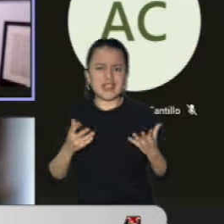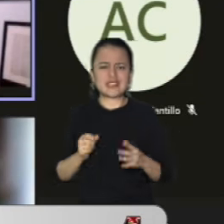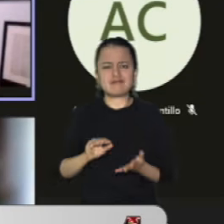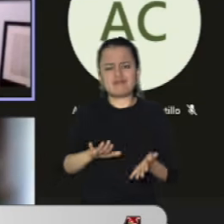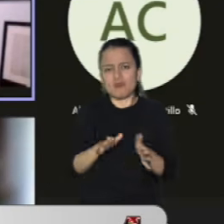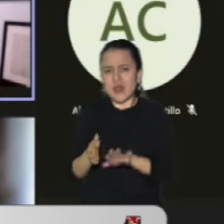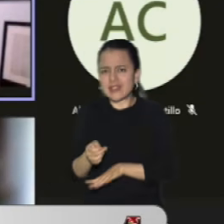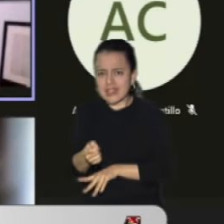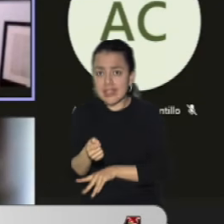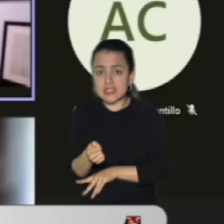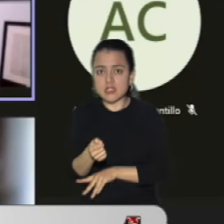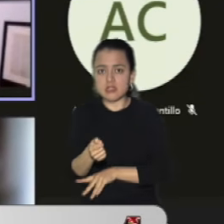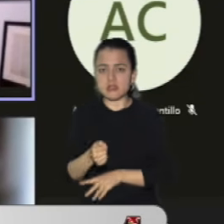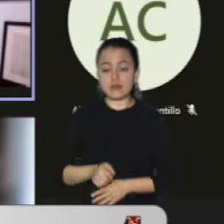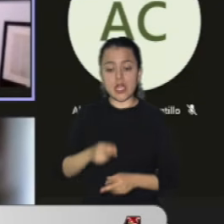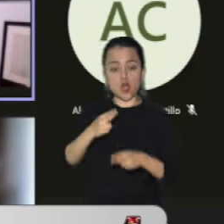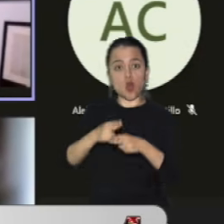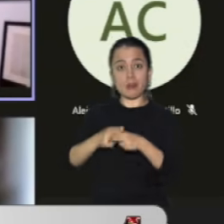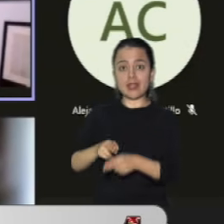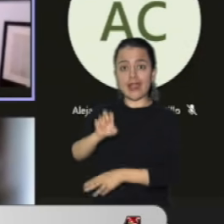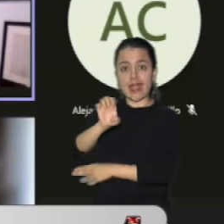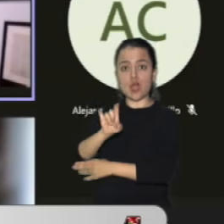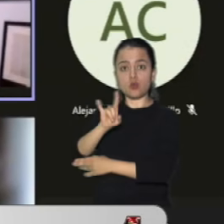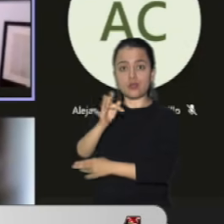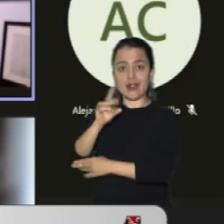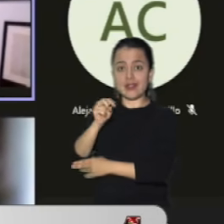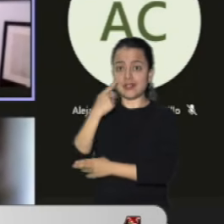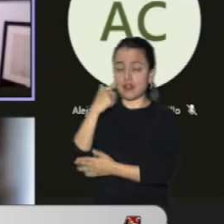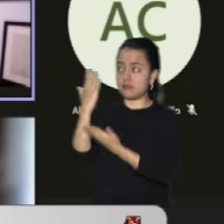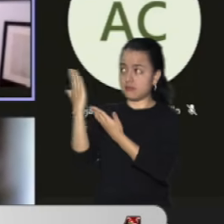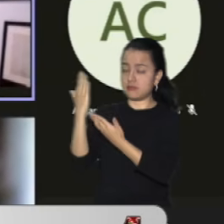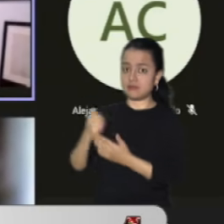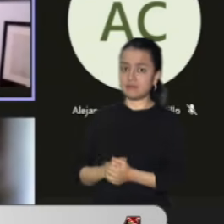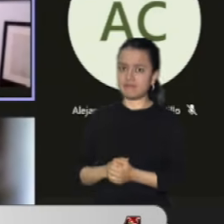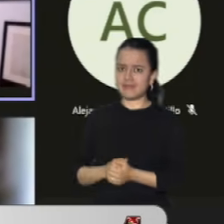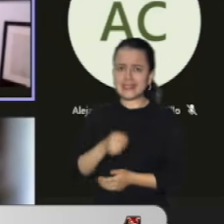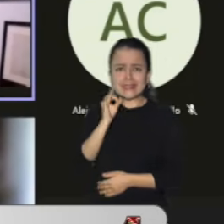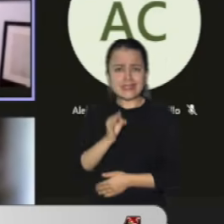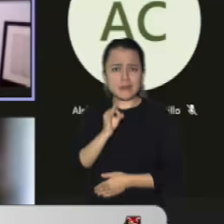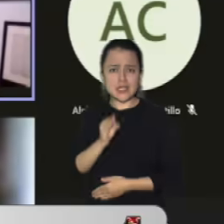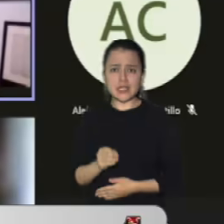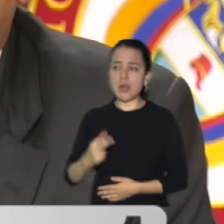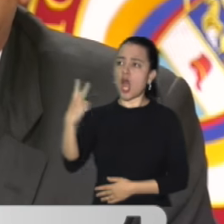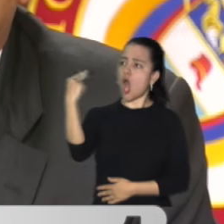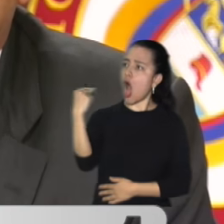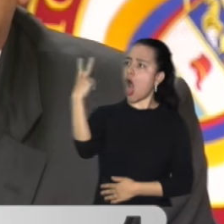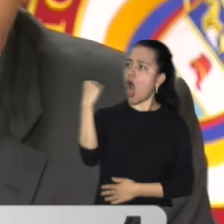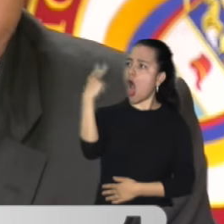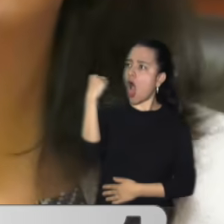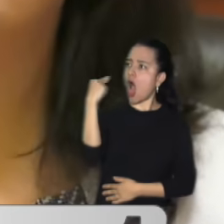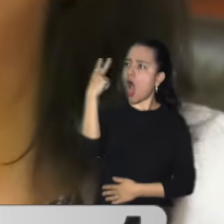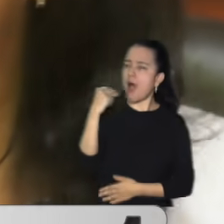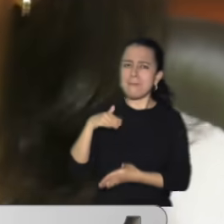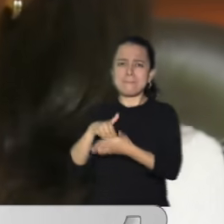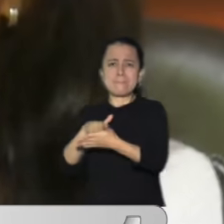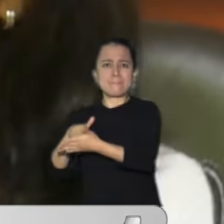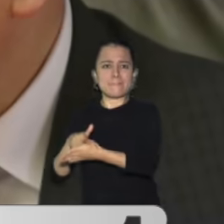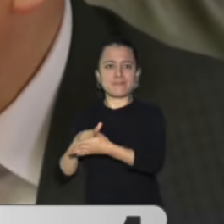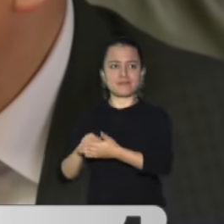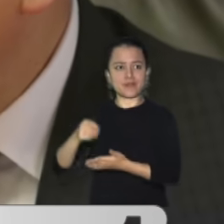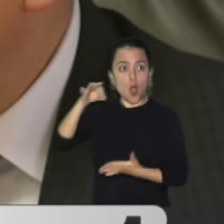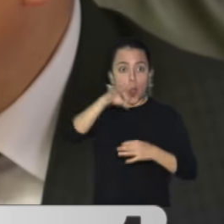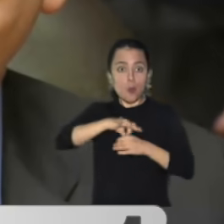termina por agravar de facto las citadas barreras. La decisión contó con los votos de Alejandro Linares, Gloria